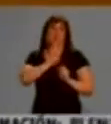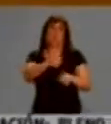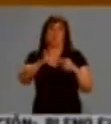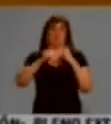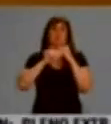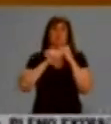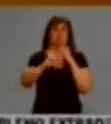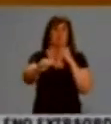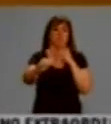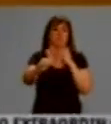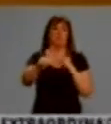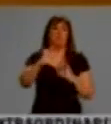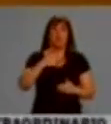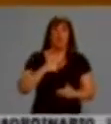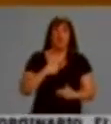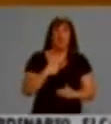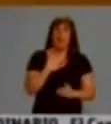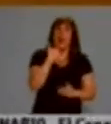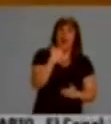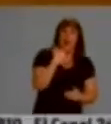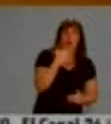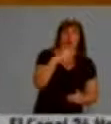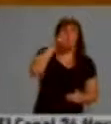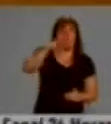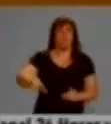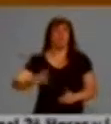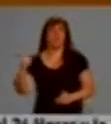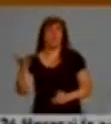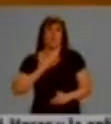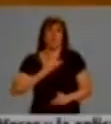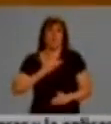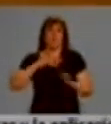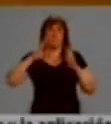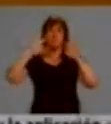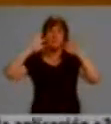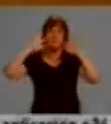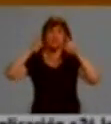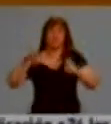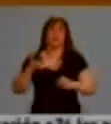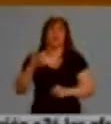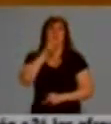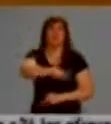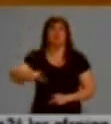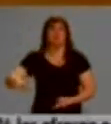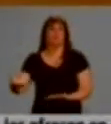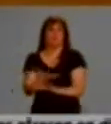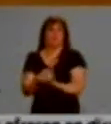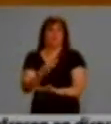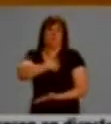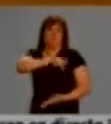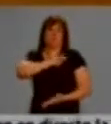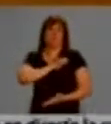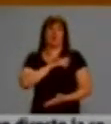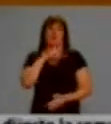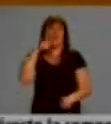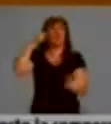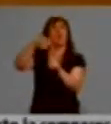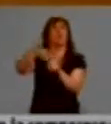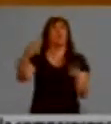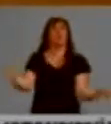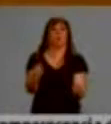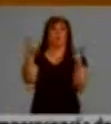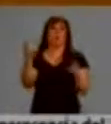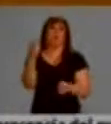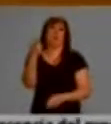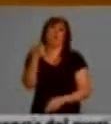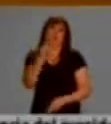No permitiré que nada ni nadie dinamite el enorme esfuerzo que estamos haciendo todos los españoles para recuperar este país.